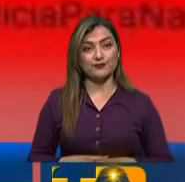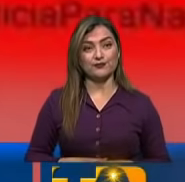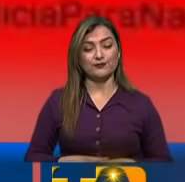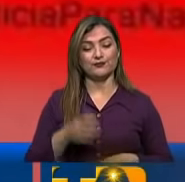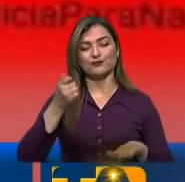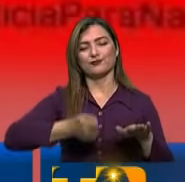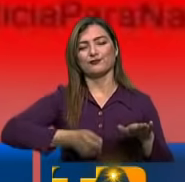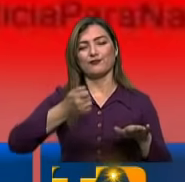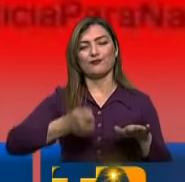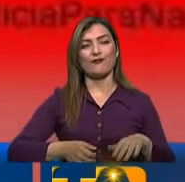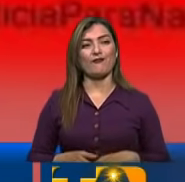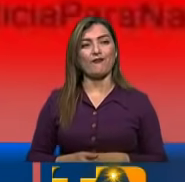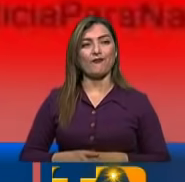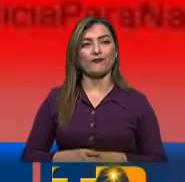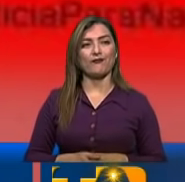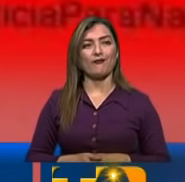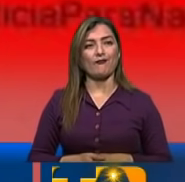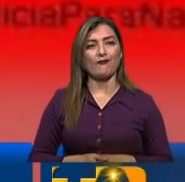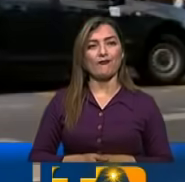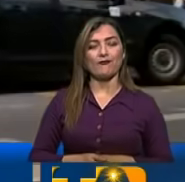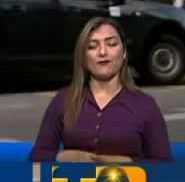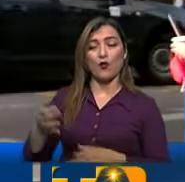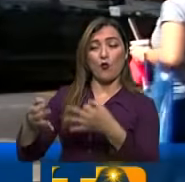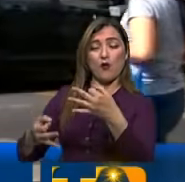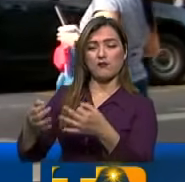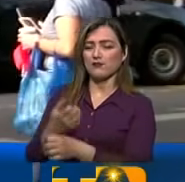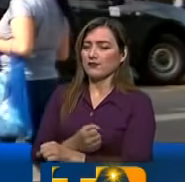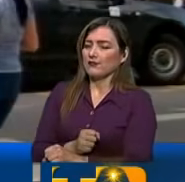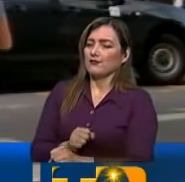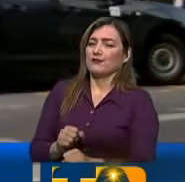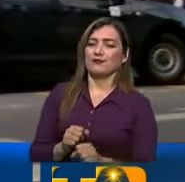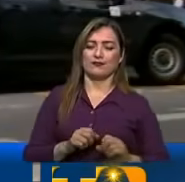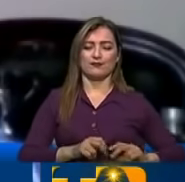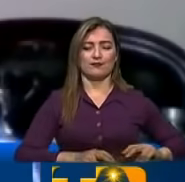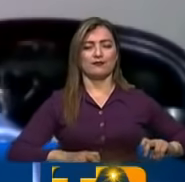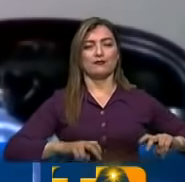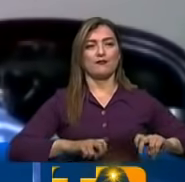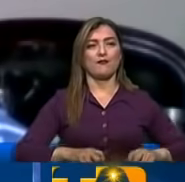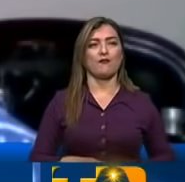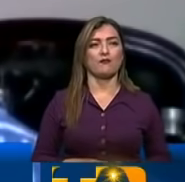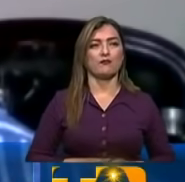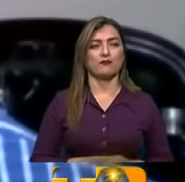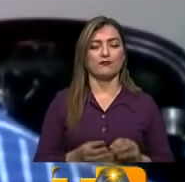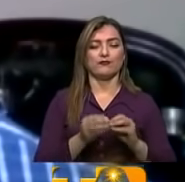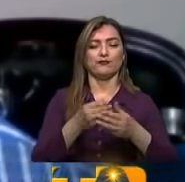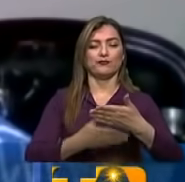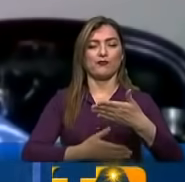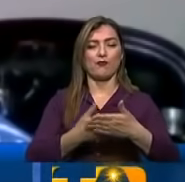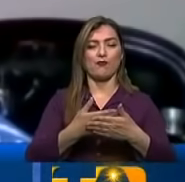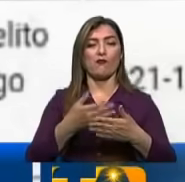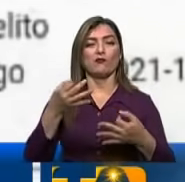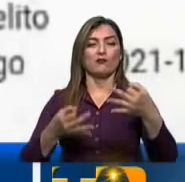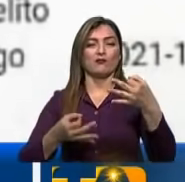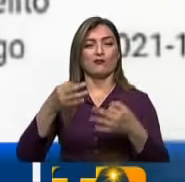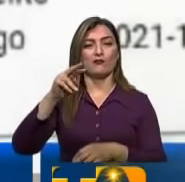un tribunal de garantías penales. Imposible, pues el caso está en investigación. Porque si el número de oficio es hashtag justicia para Naomi,